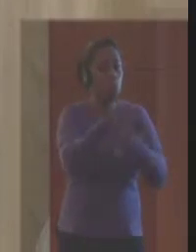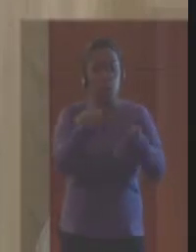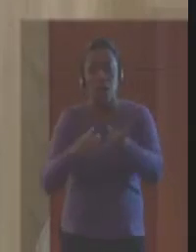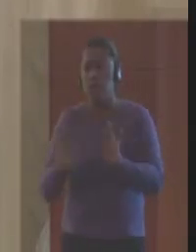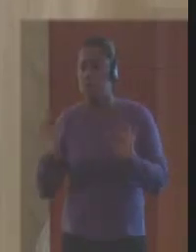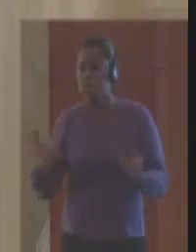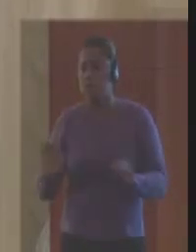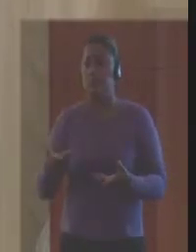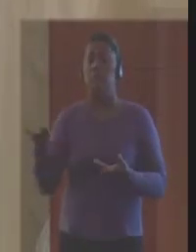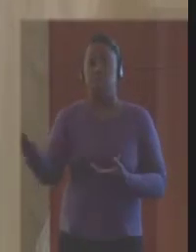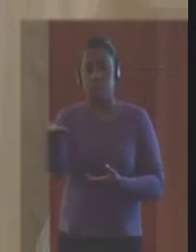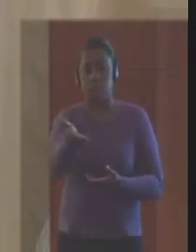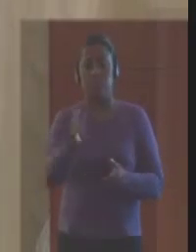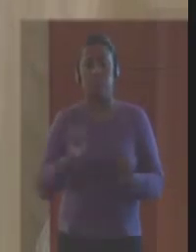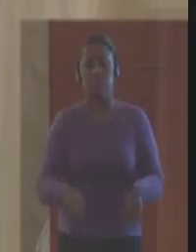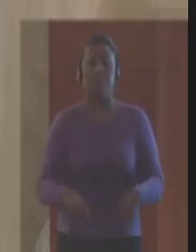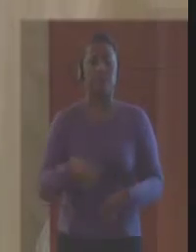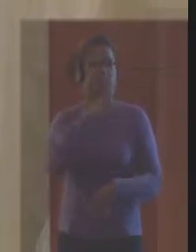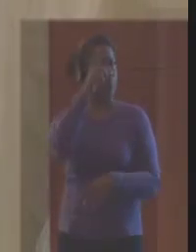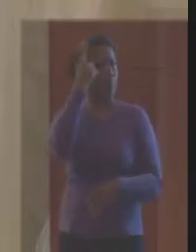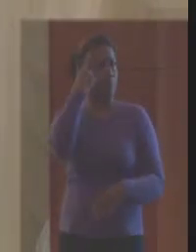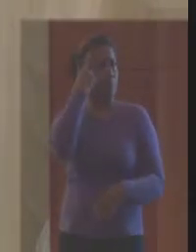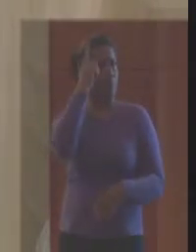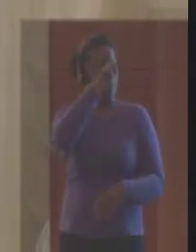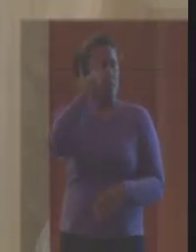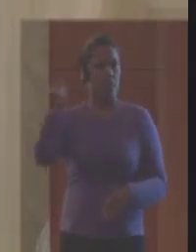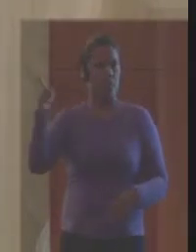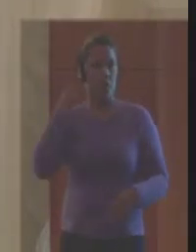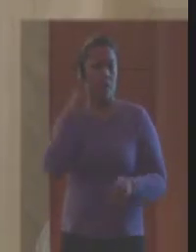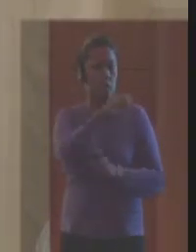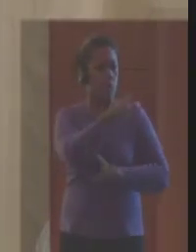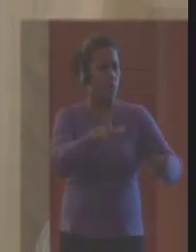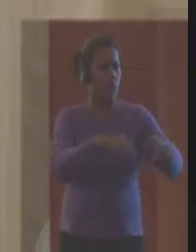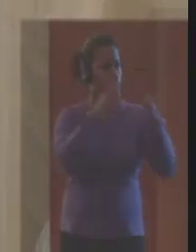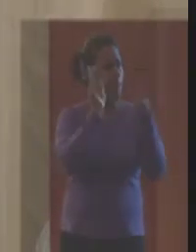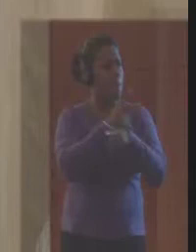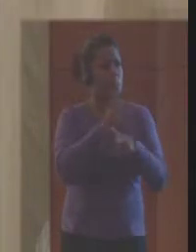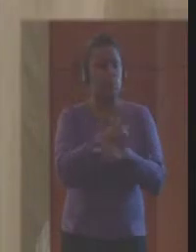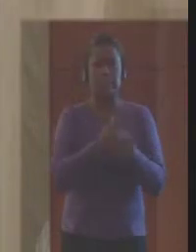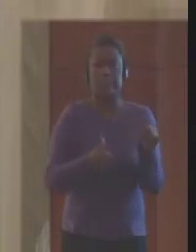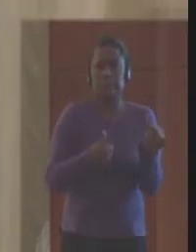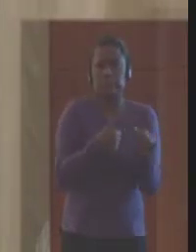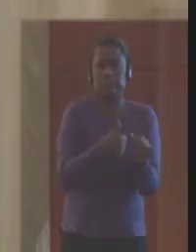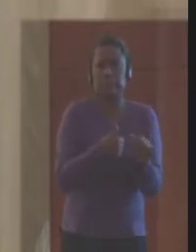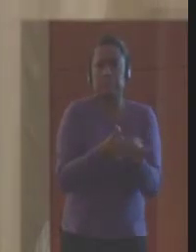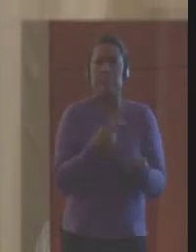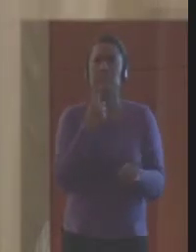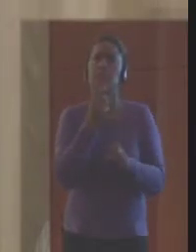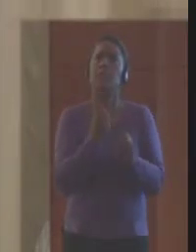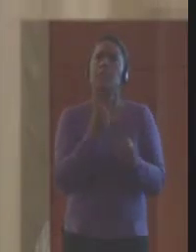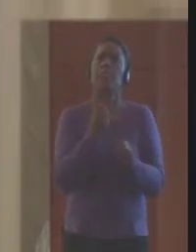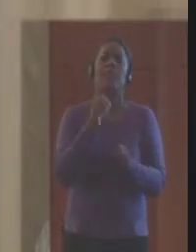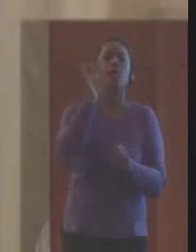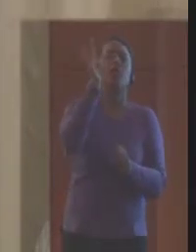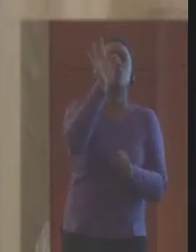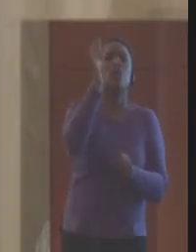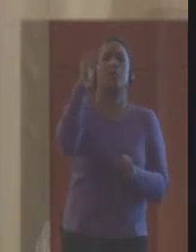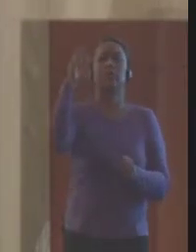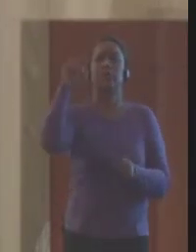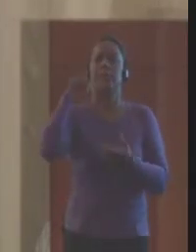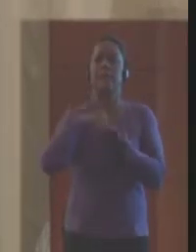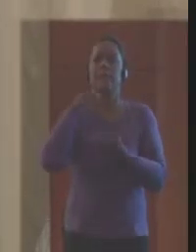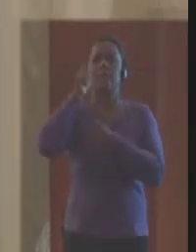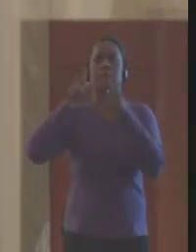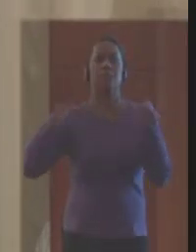quedan. Teníamos ya en esas zonas de amenaza cerca de 900.000 personas.